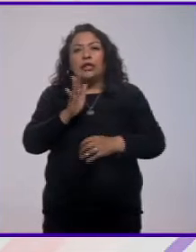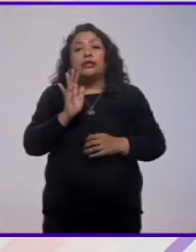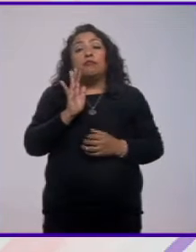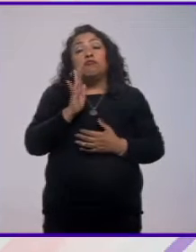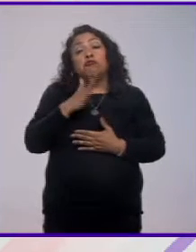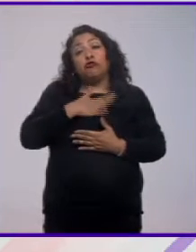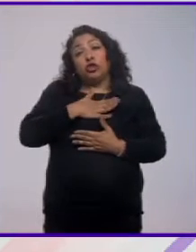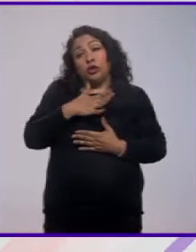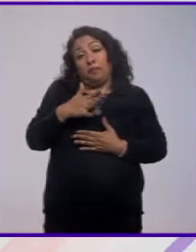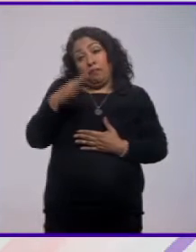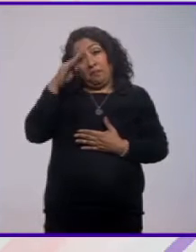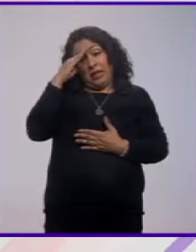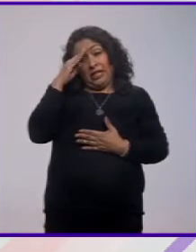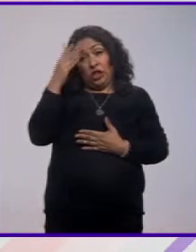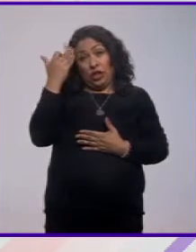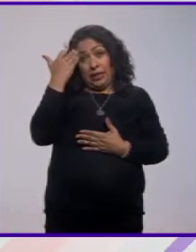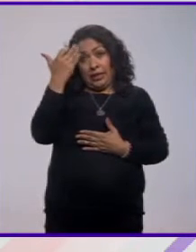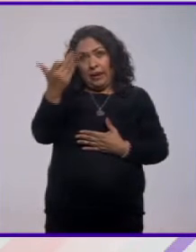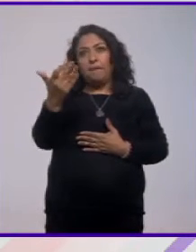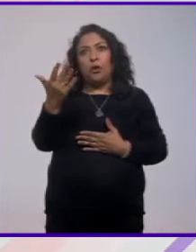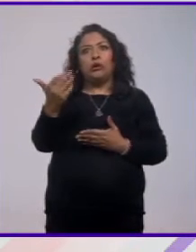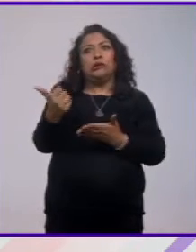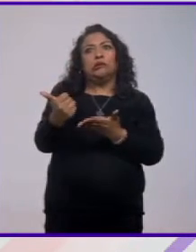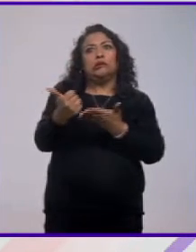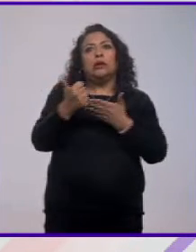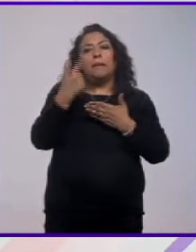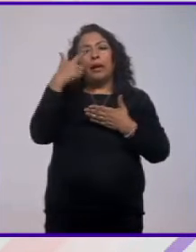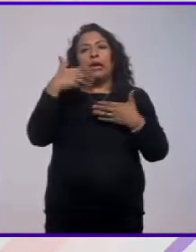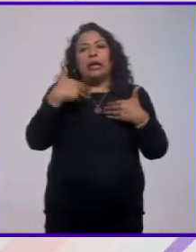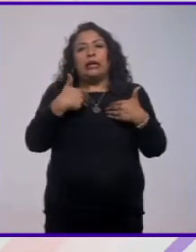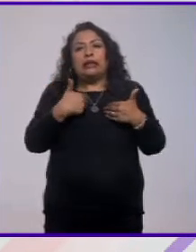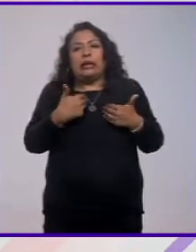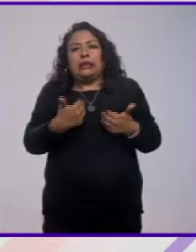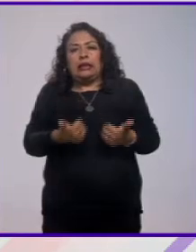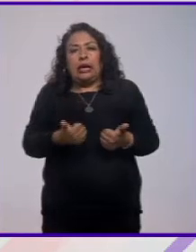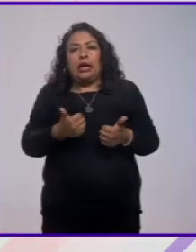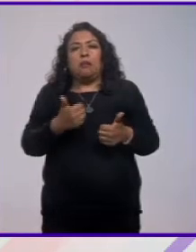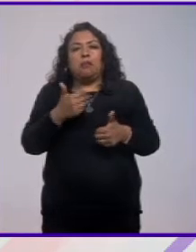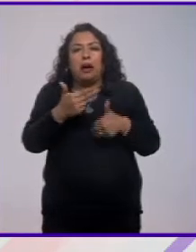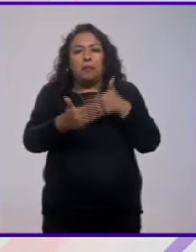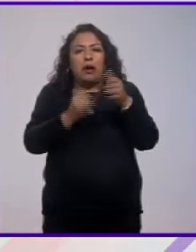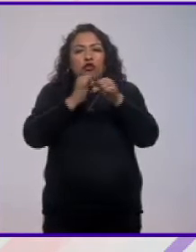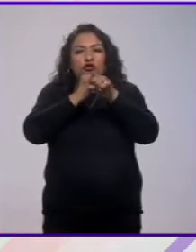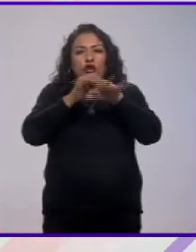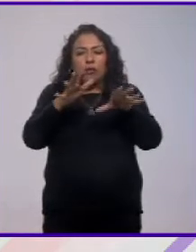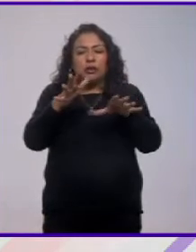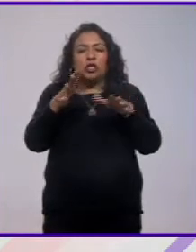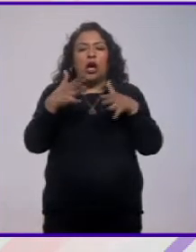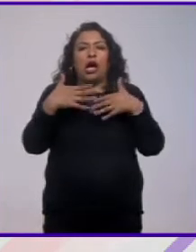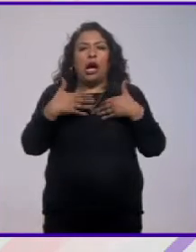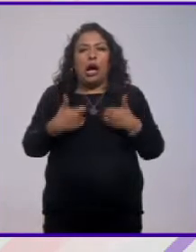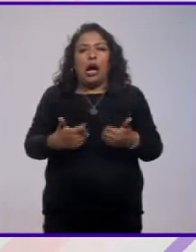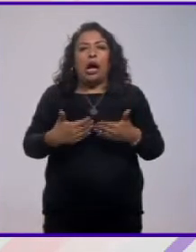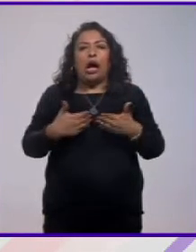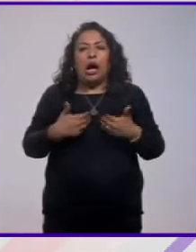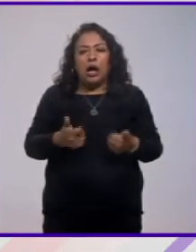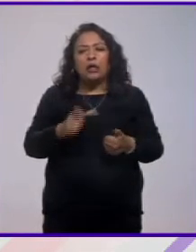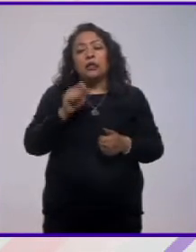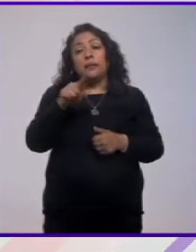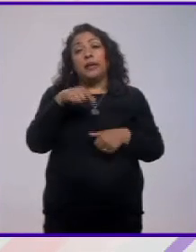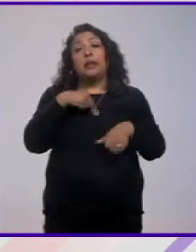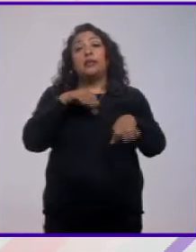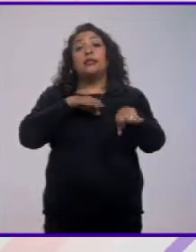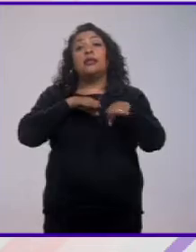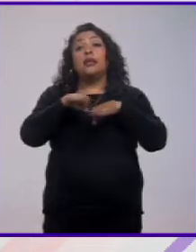siento que el tiempo a mí me dio como asentamiento en las cosas que iba, en la información que iba obteniendo y en el